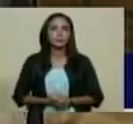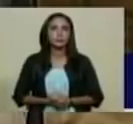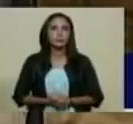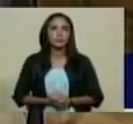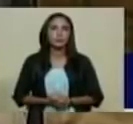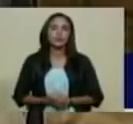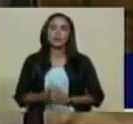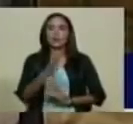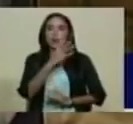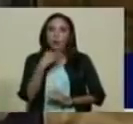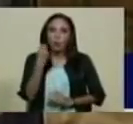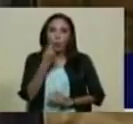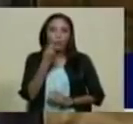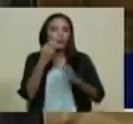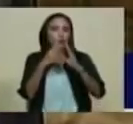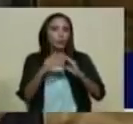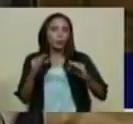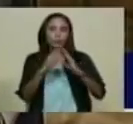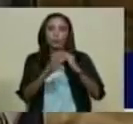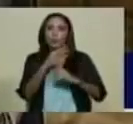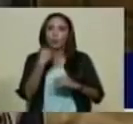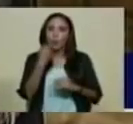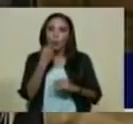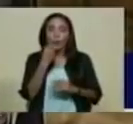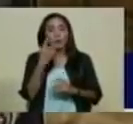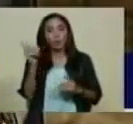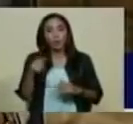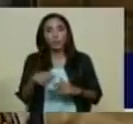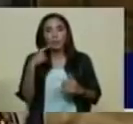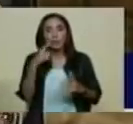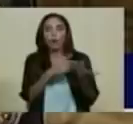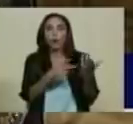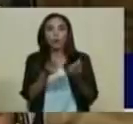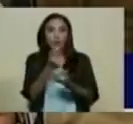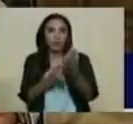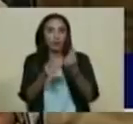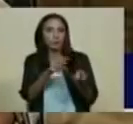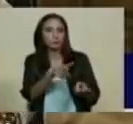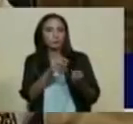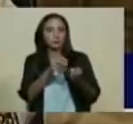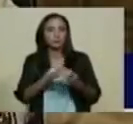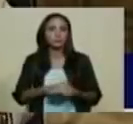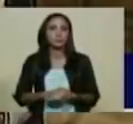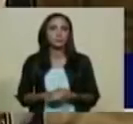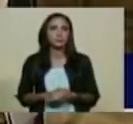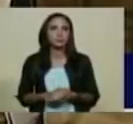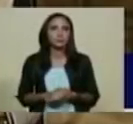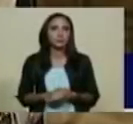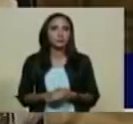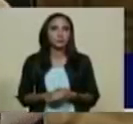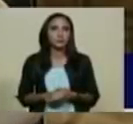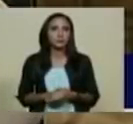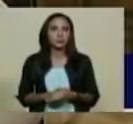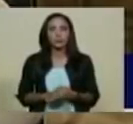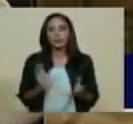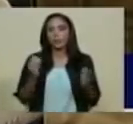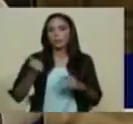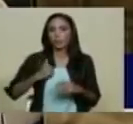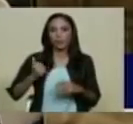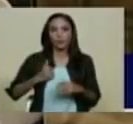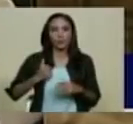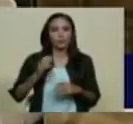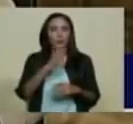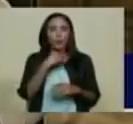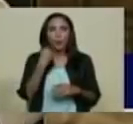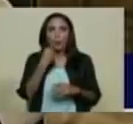nuestra juventud venezolana, que además cuenta con un sistema de ingreso que garantiza que cualquier joven venezolano de cualquier comunidad